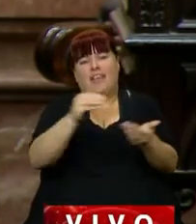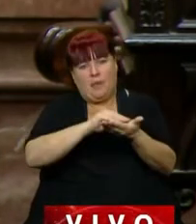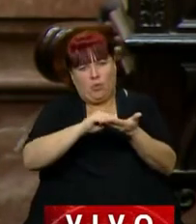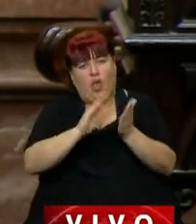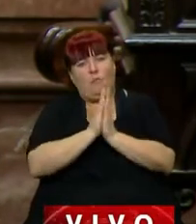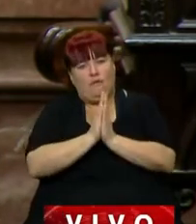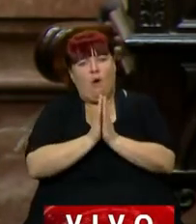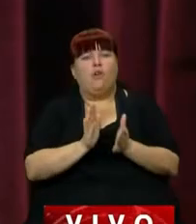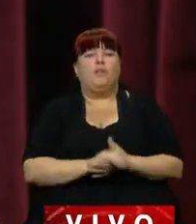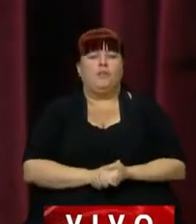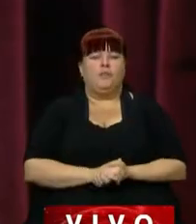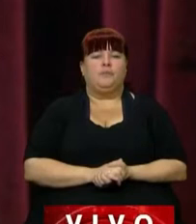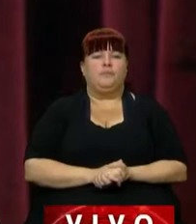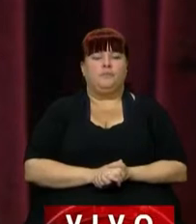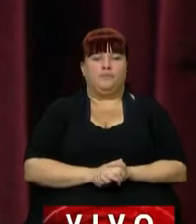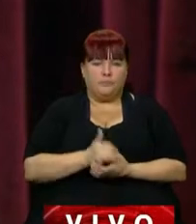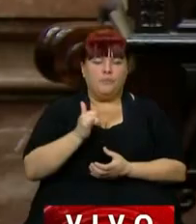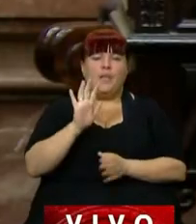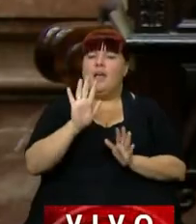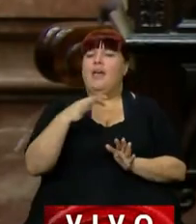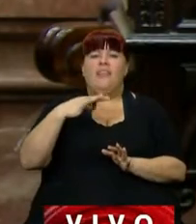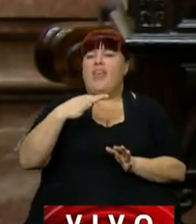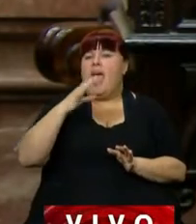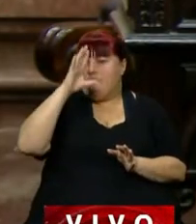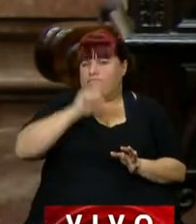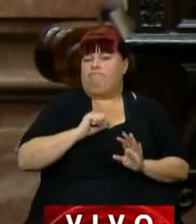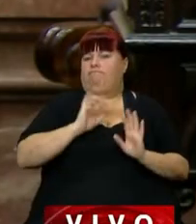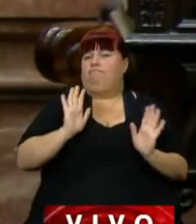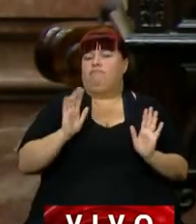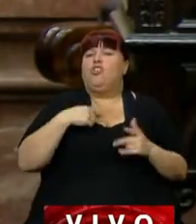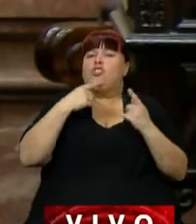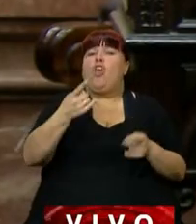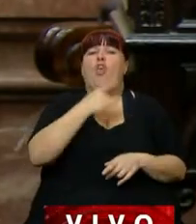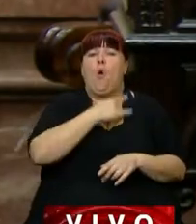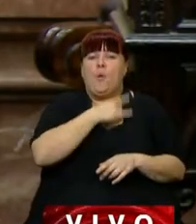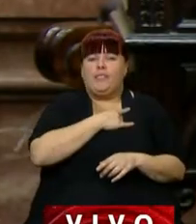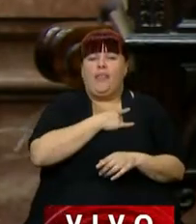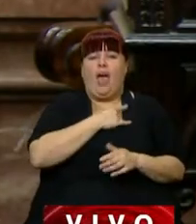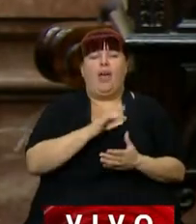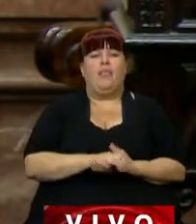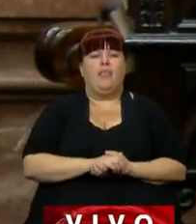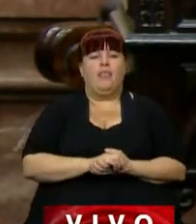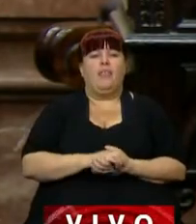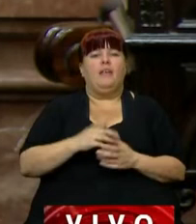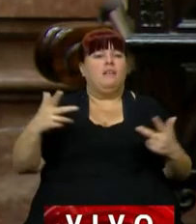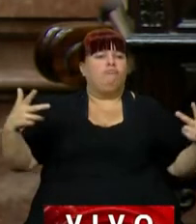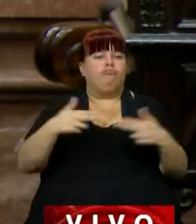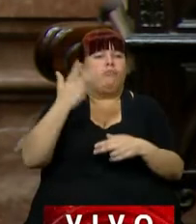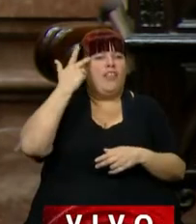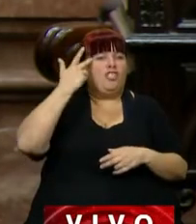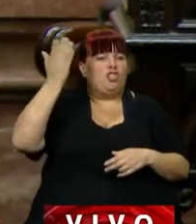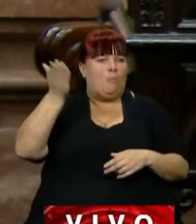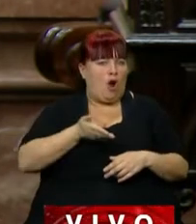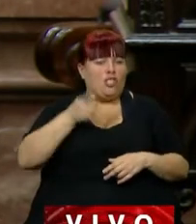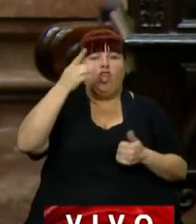diputado Carazo, sí, por favor. Pero bueno, hay que animarse. Y digo de las universidades, que tuvieron un recorte del